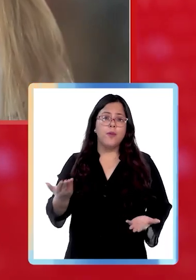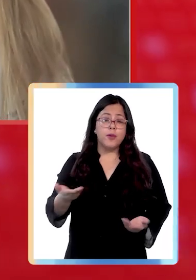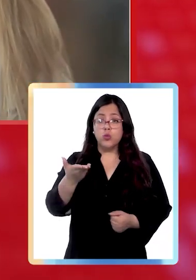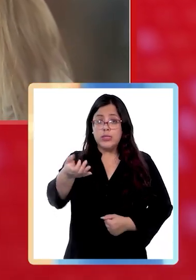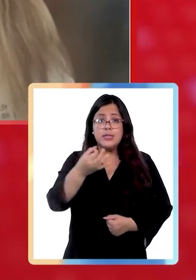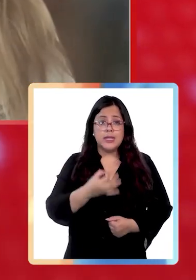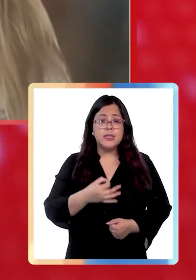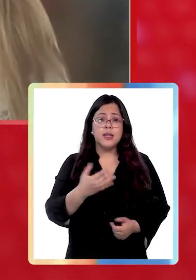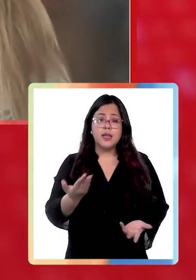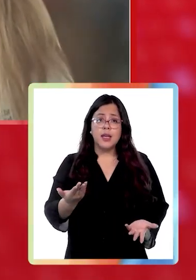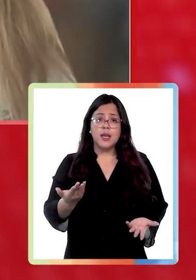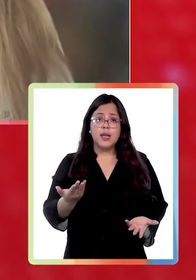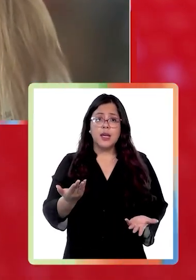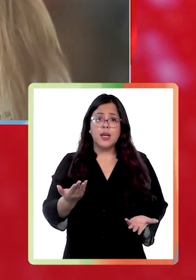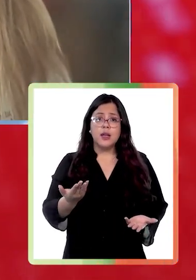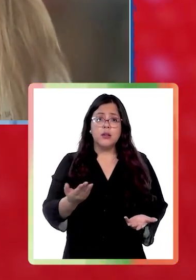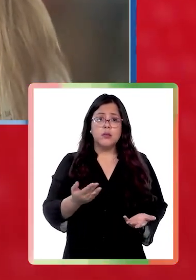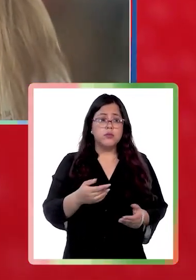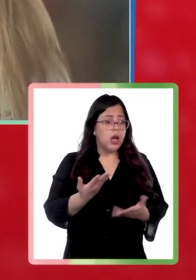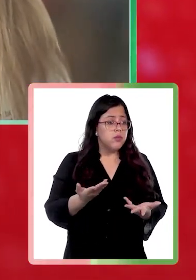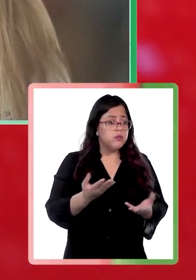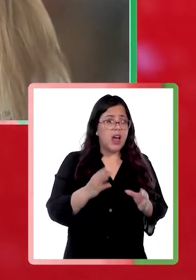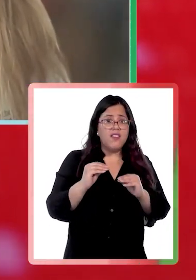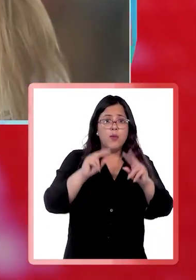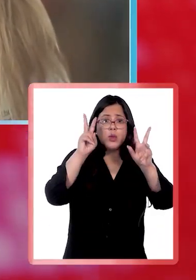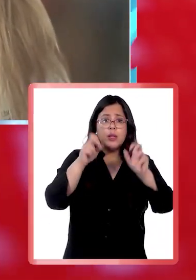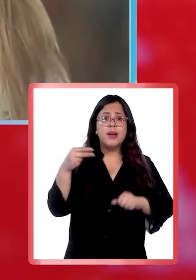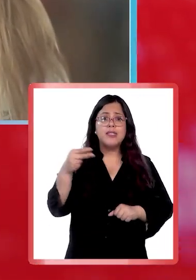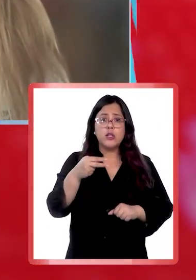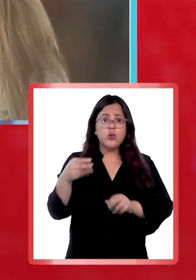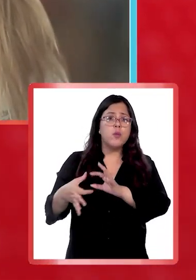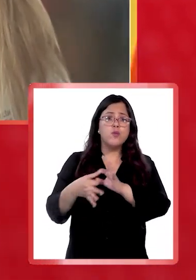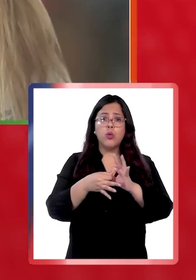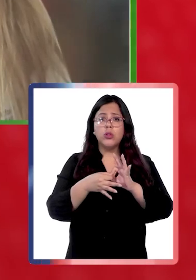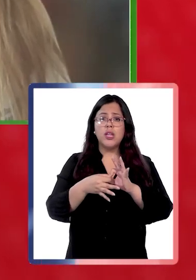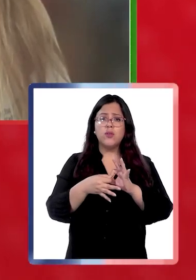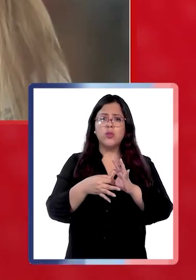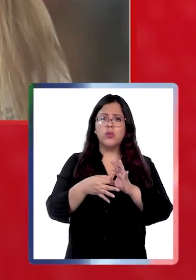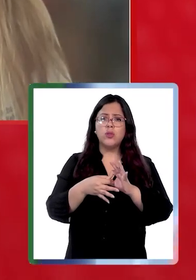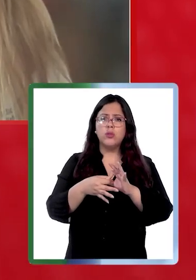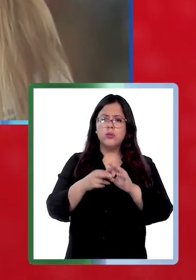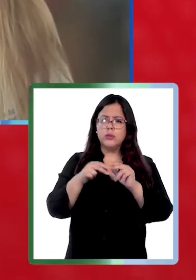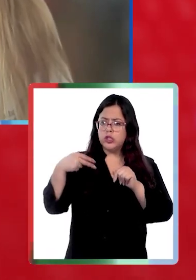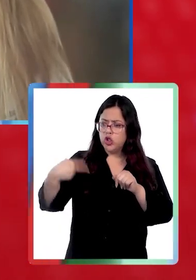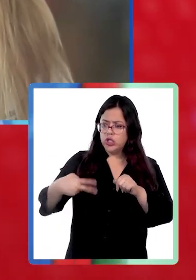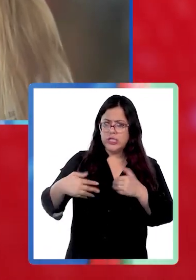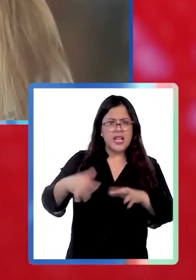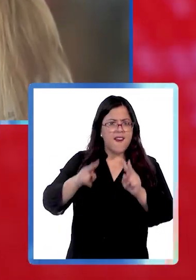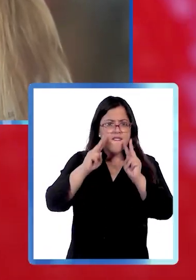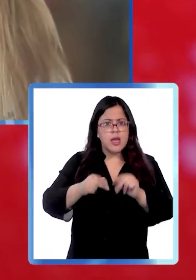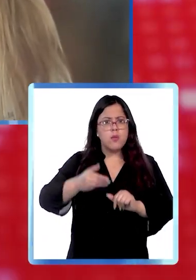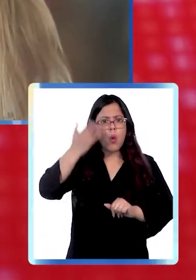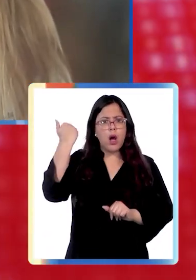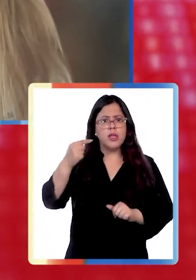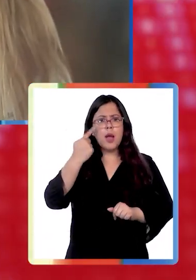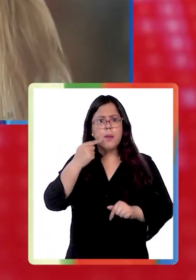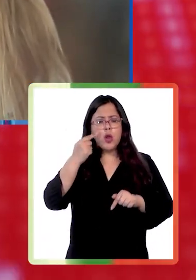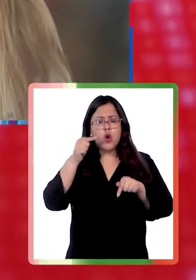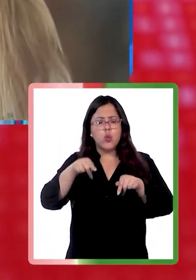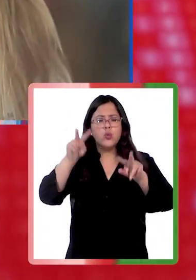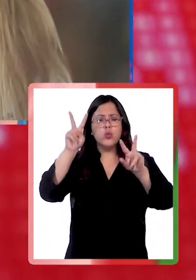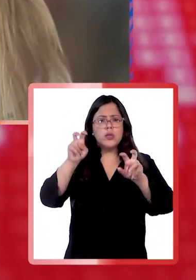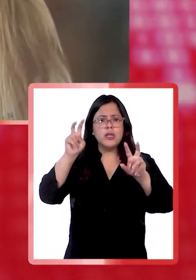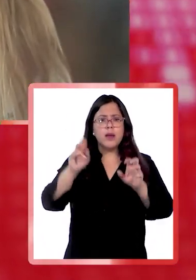aquí, claramente, como decía usted, lo hablamos netamente en el ámbito sexual, un poco a raíz del impacto mediático que ha habido en el último tiempo,